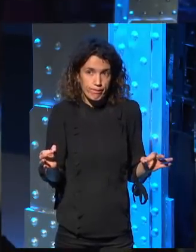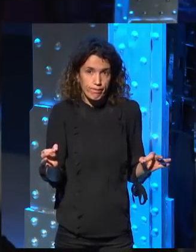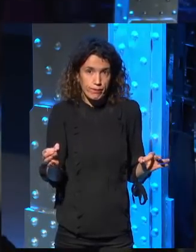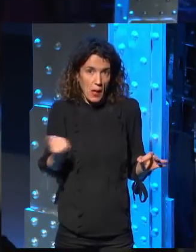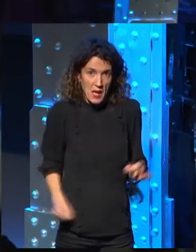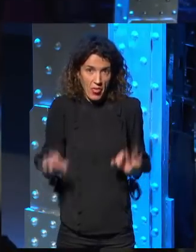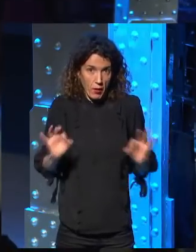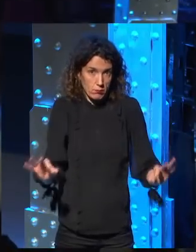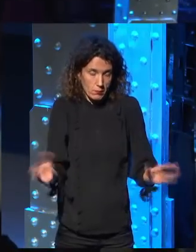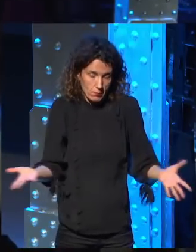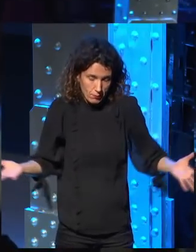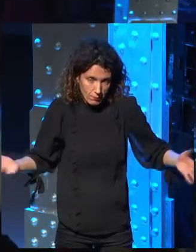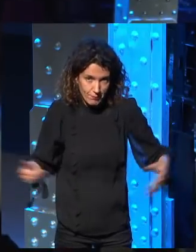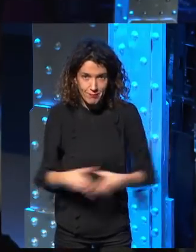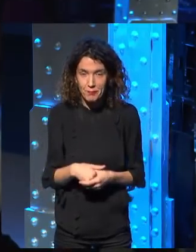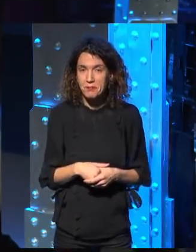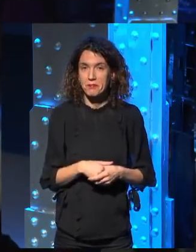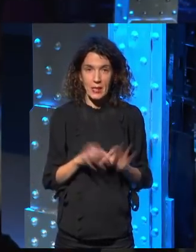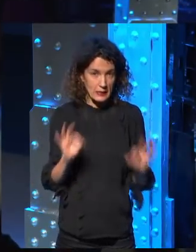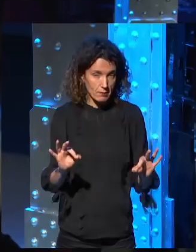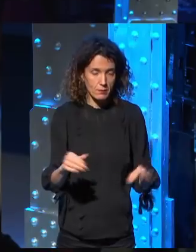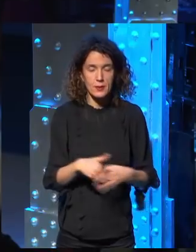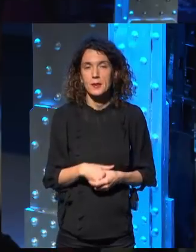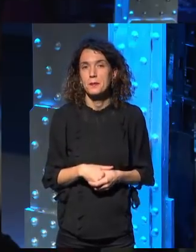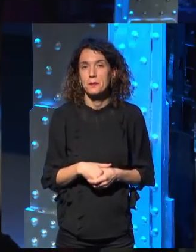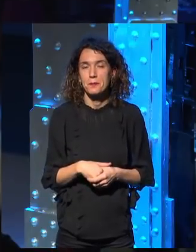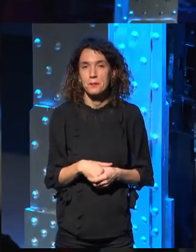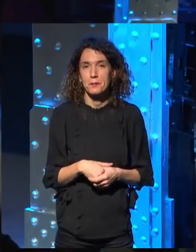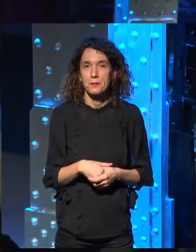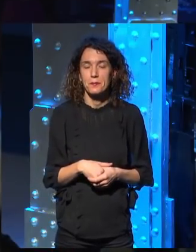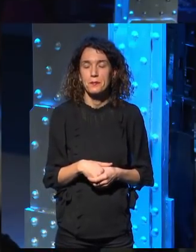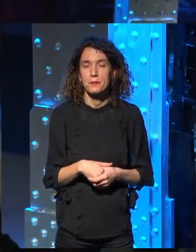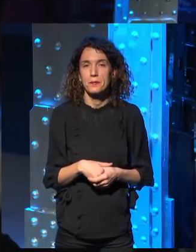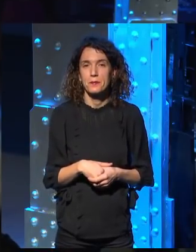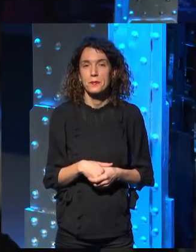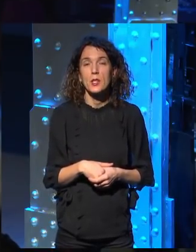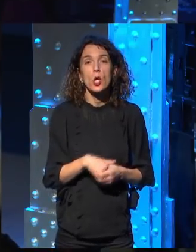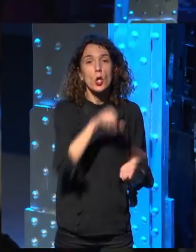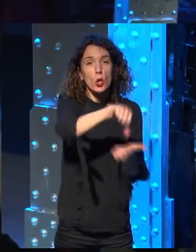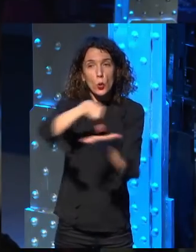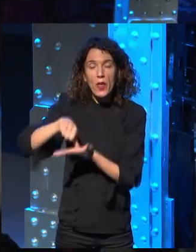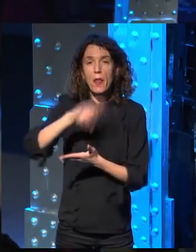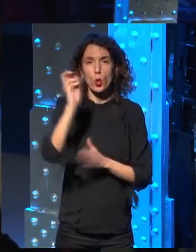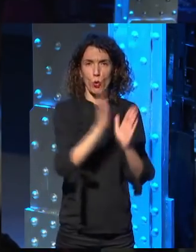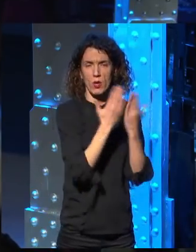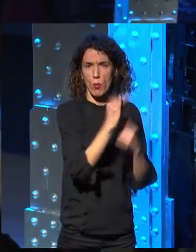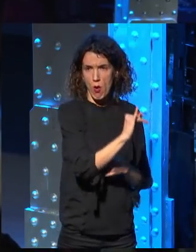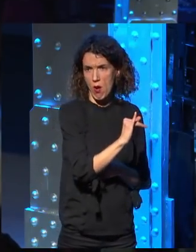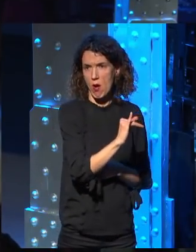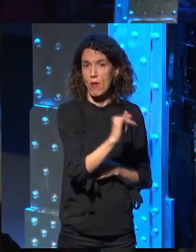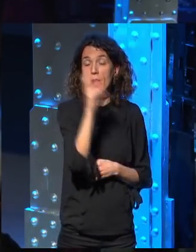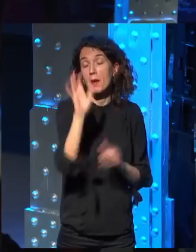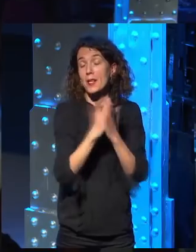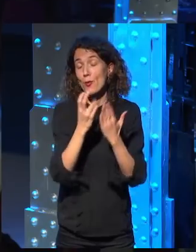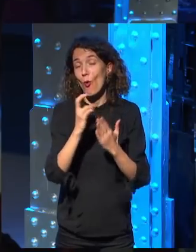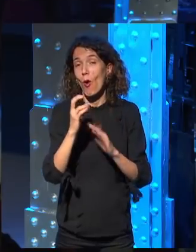mierda, ¿no? Sí. Básicamente es así. De las ciudades también hay otro libro, que parece que aquí venimos a hablar del